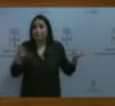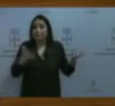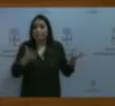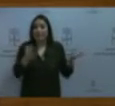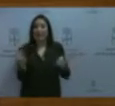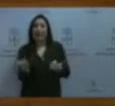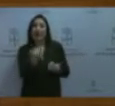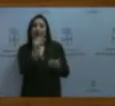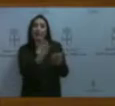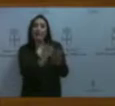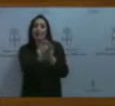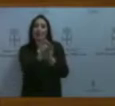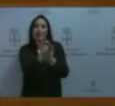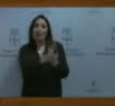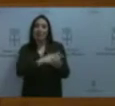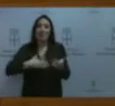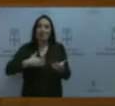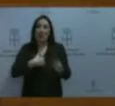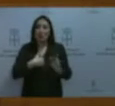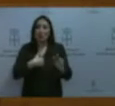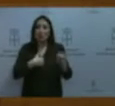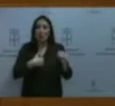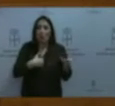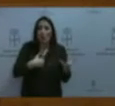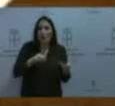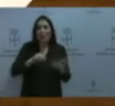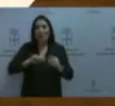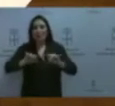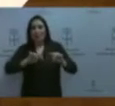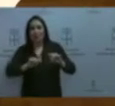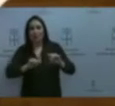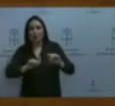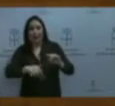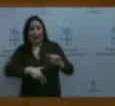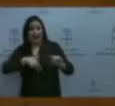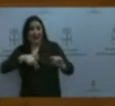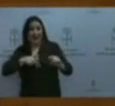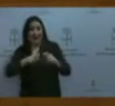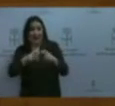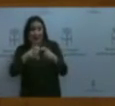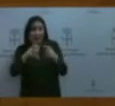de servicio, las funciones de un director del área de gestión.